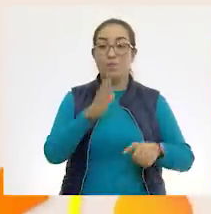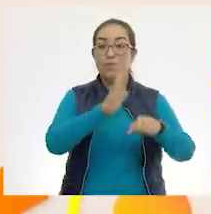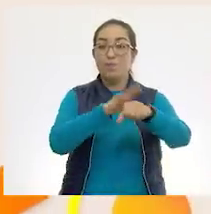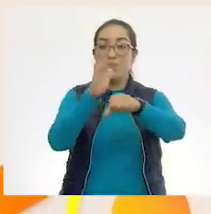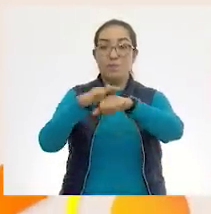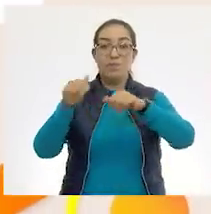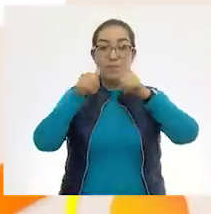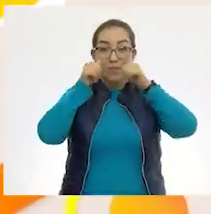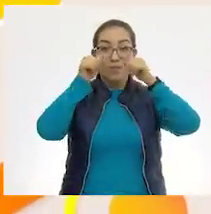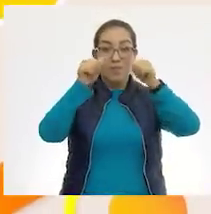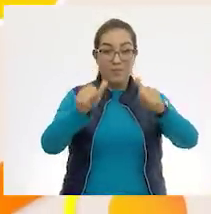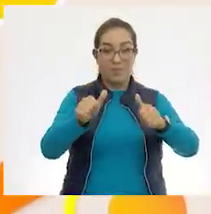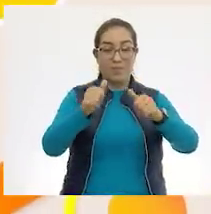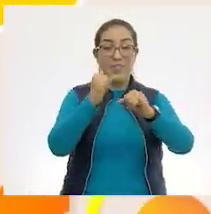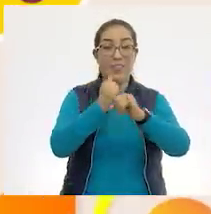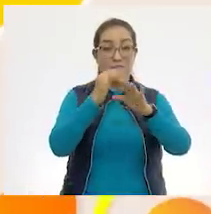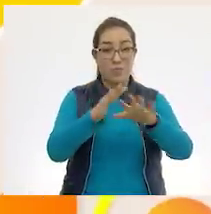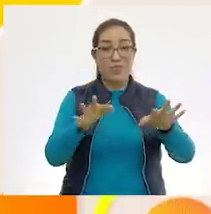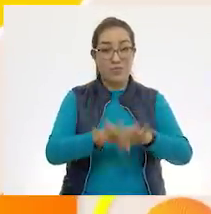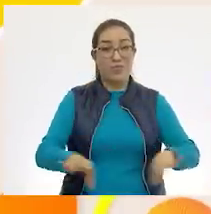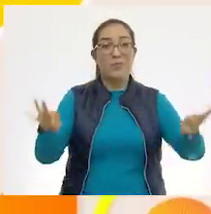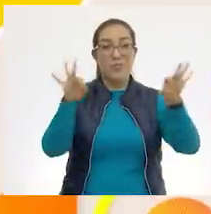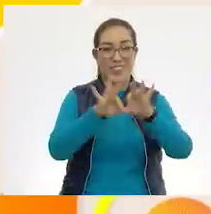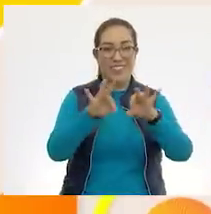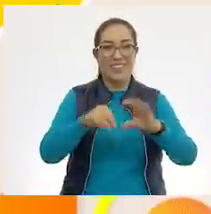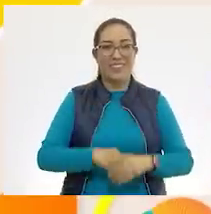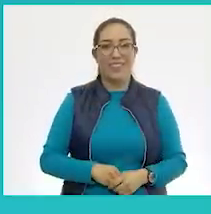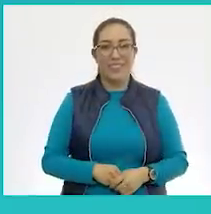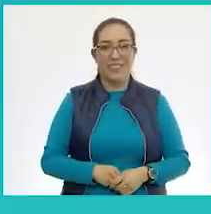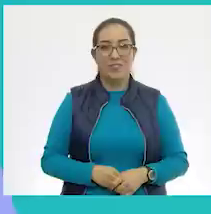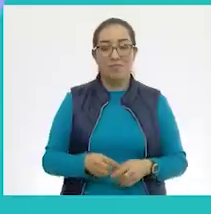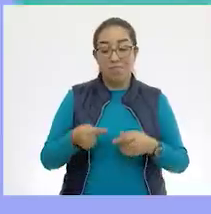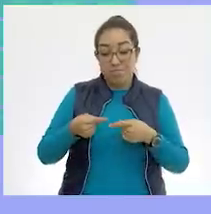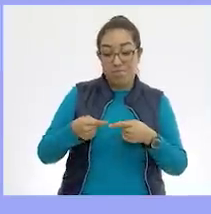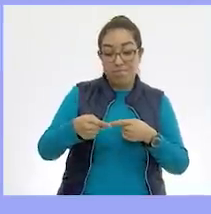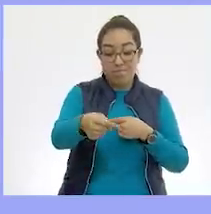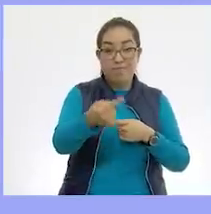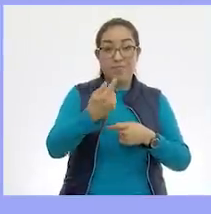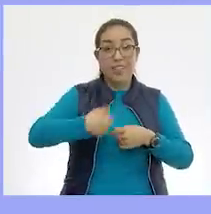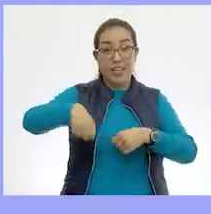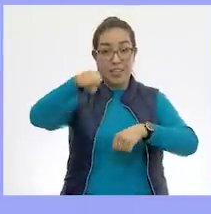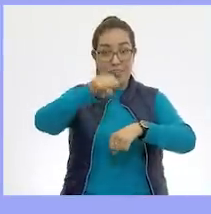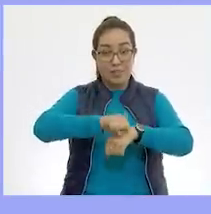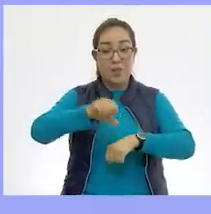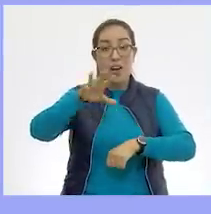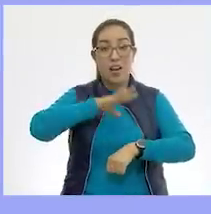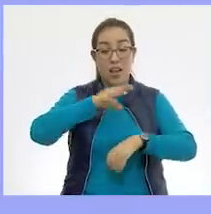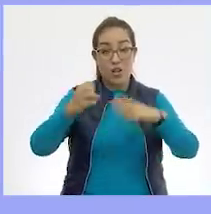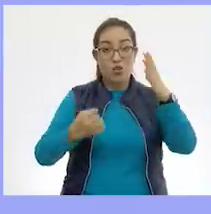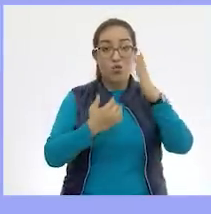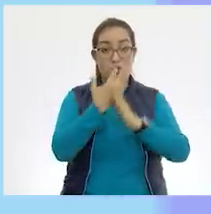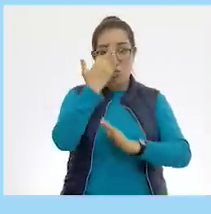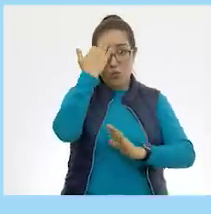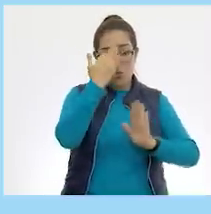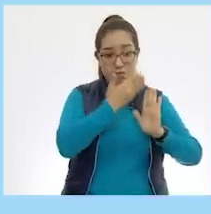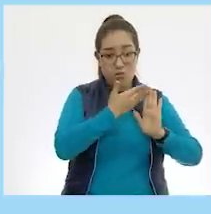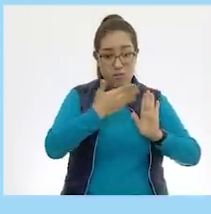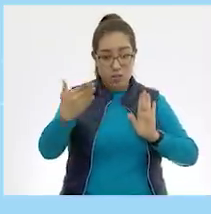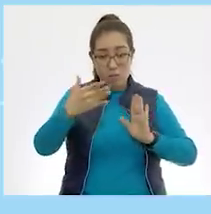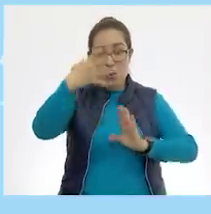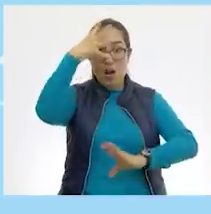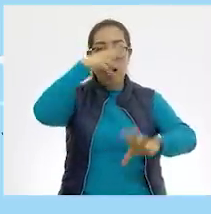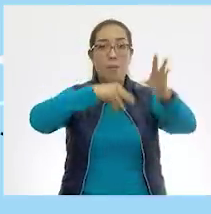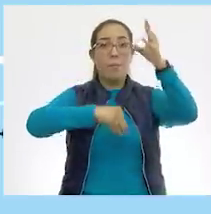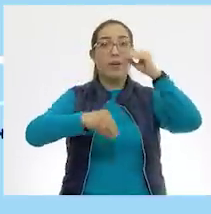Atención, atención. Información importante. Durante estas semanas tendremos un nuevo espacio en donde aprenderemos